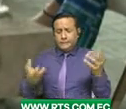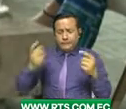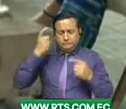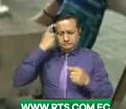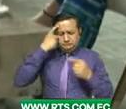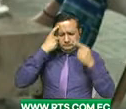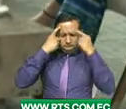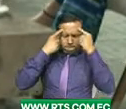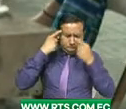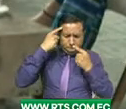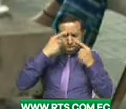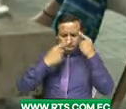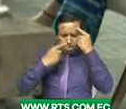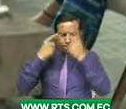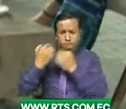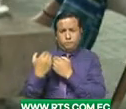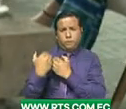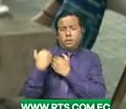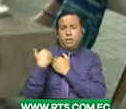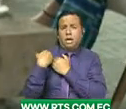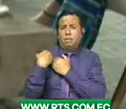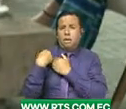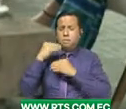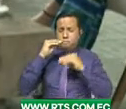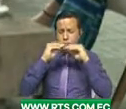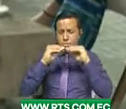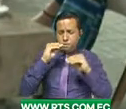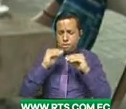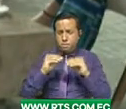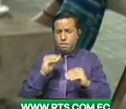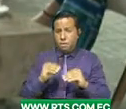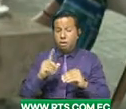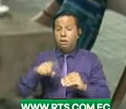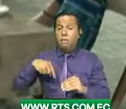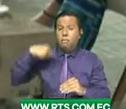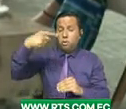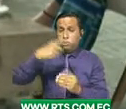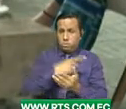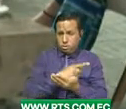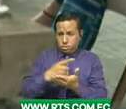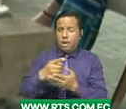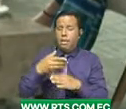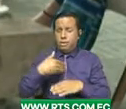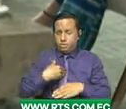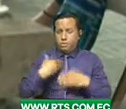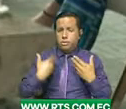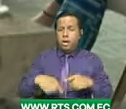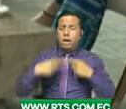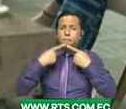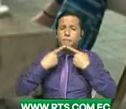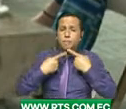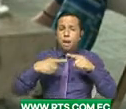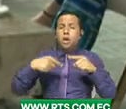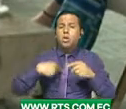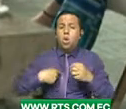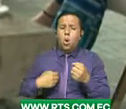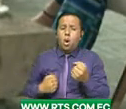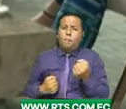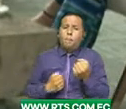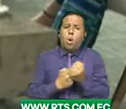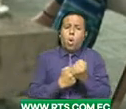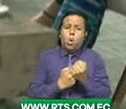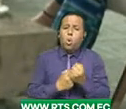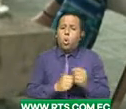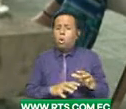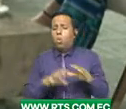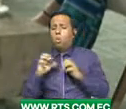de responsabilidad y la próxima semana con mucho gusto haré pública la posición mía respecto